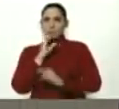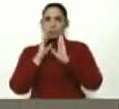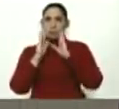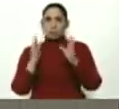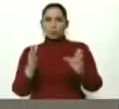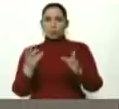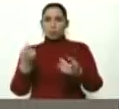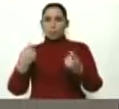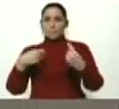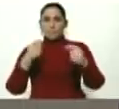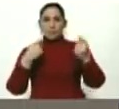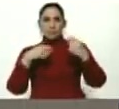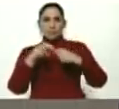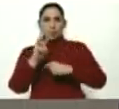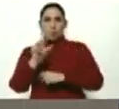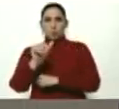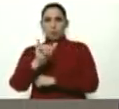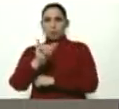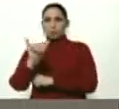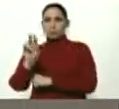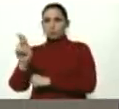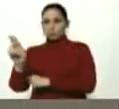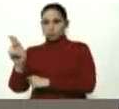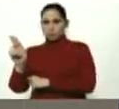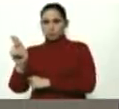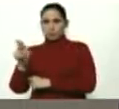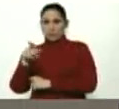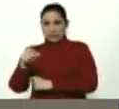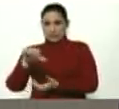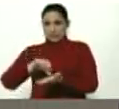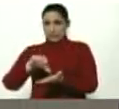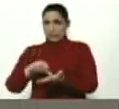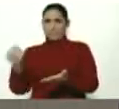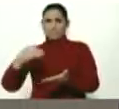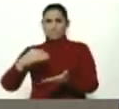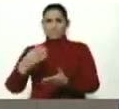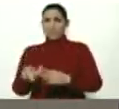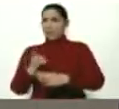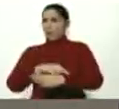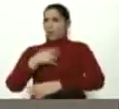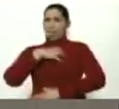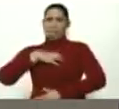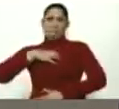Guayú. Es una cepa que genera mucho más síntomas de los que aparecen